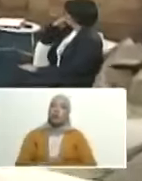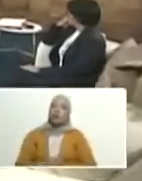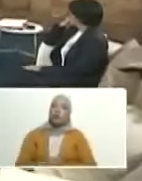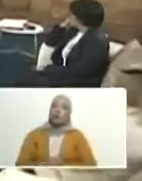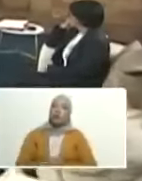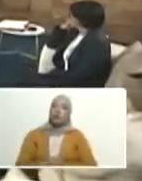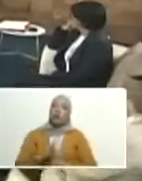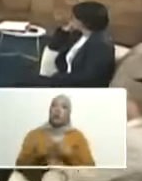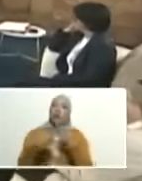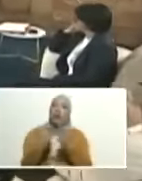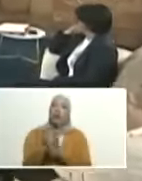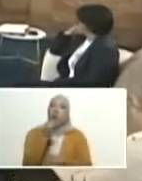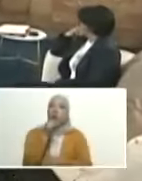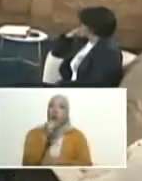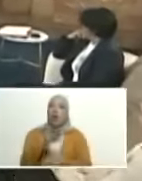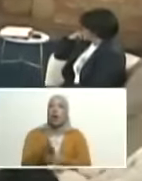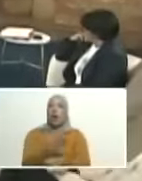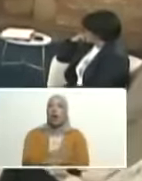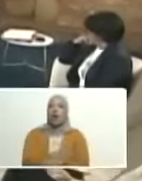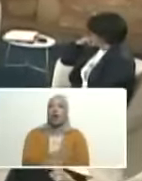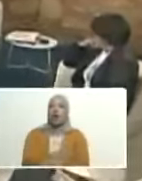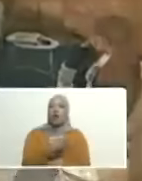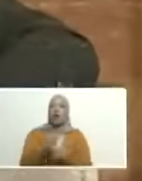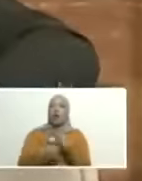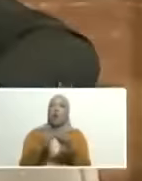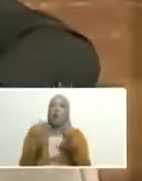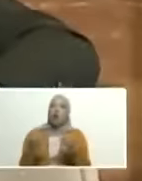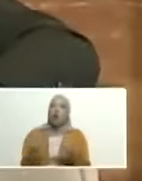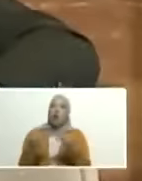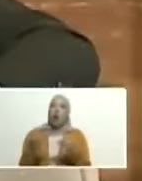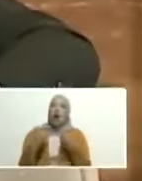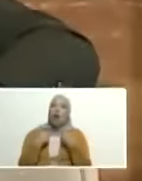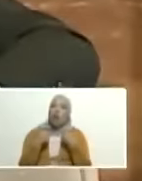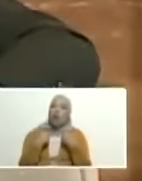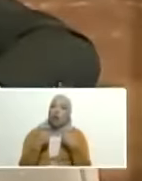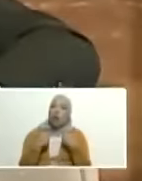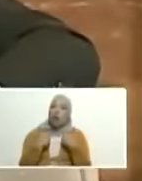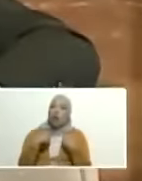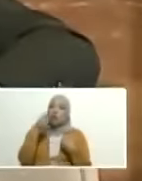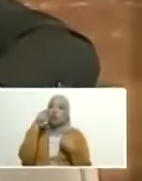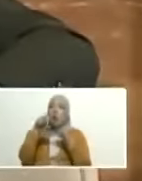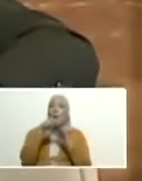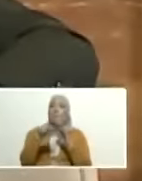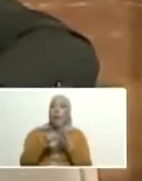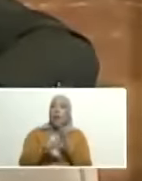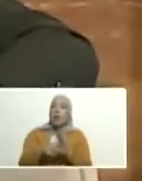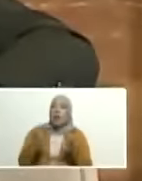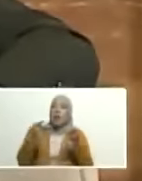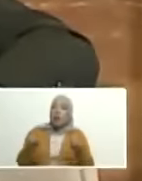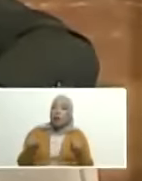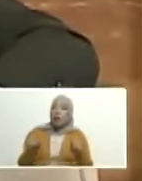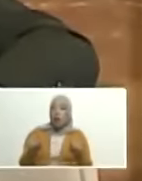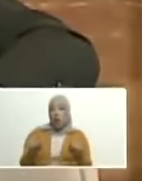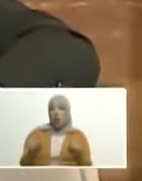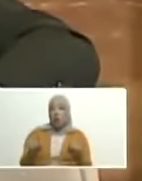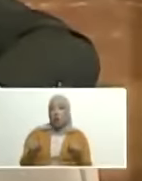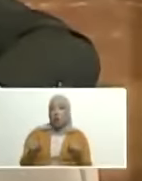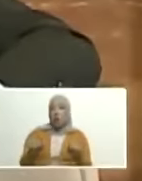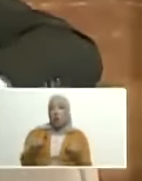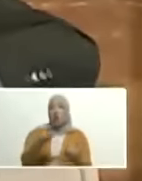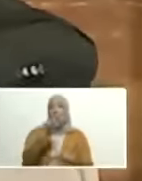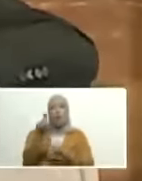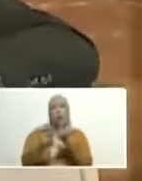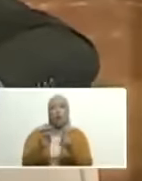de las actividades que antes estaban severamente afectadas por las medidas coercitivas unilaterales. Usted me